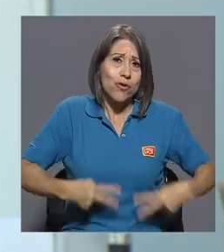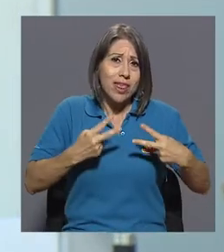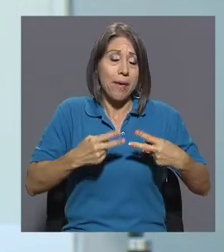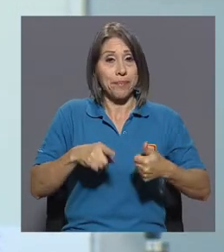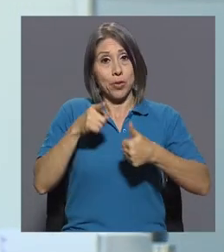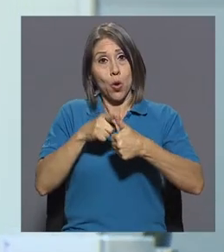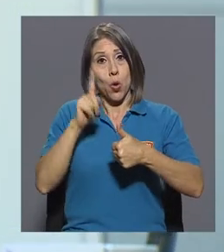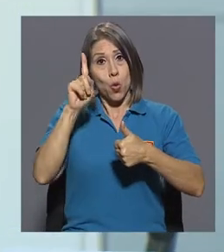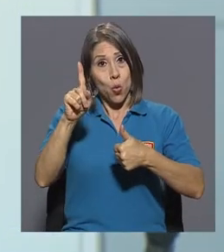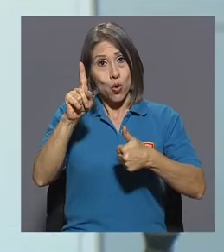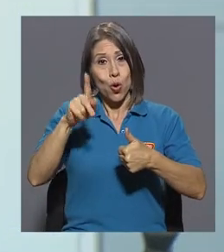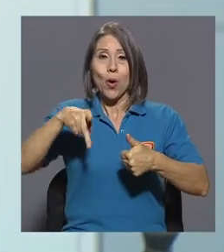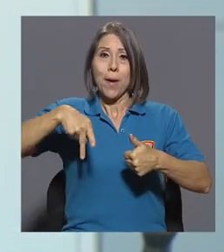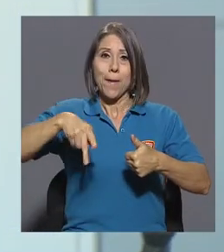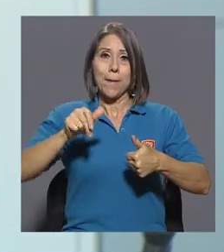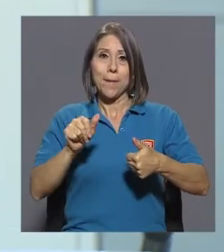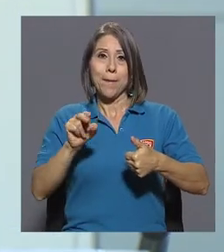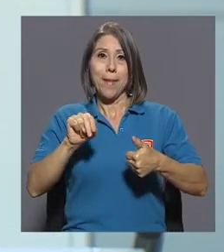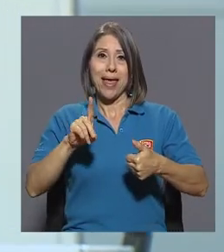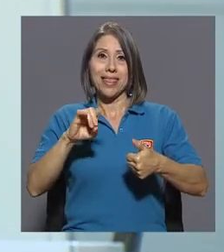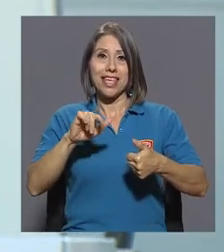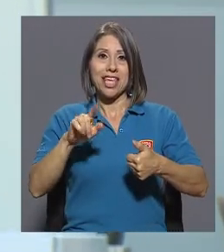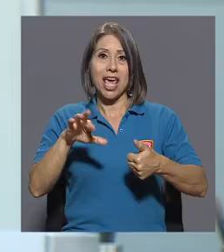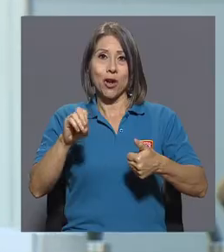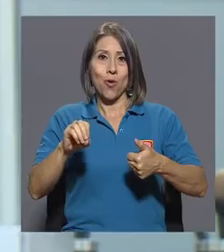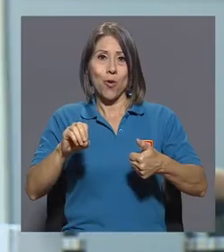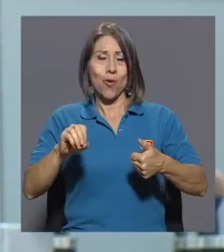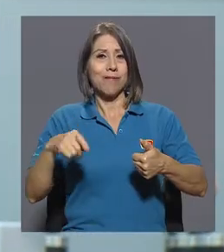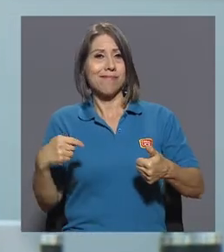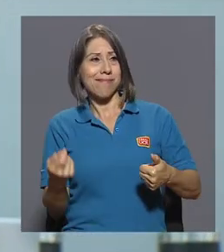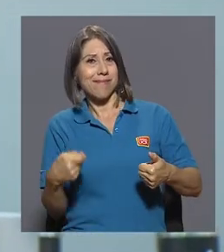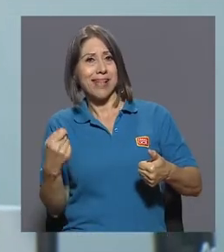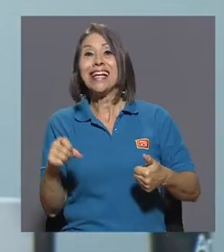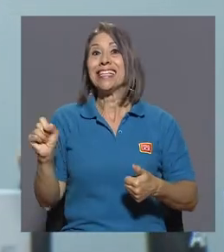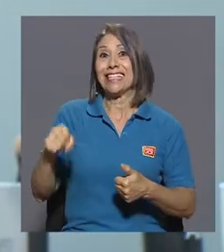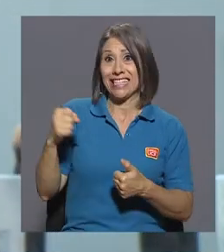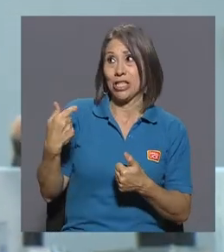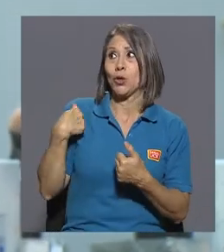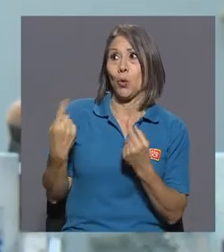Sí, sí, tuve una pareja que era pandillero, que no sabía que era pandillero.